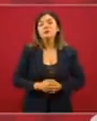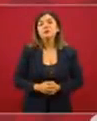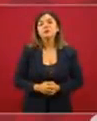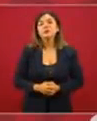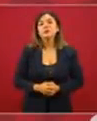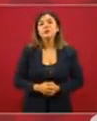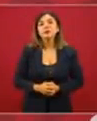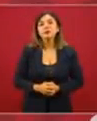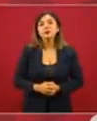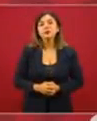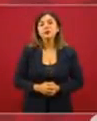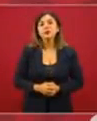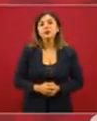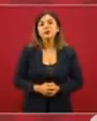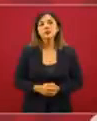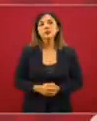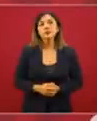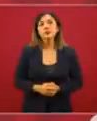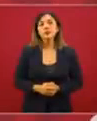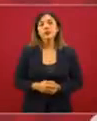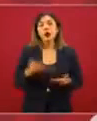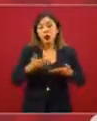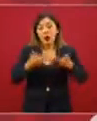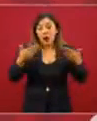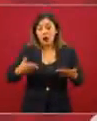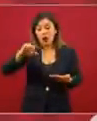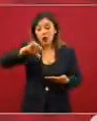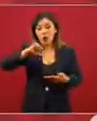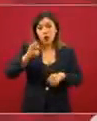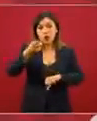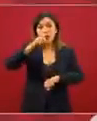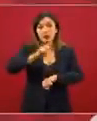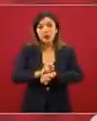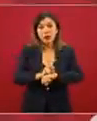que al día de hoy